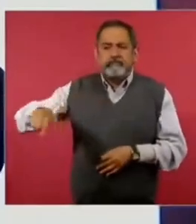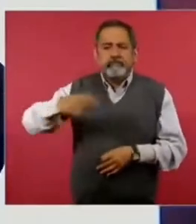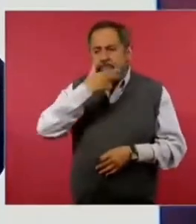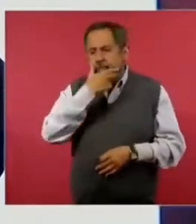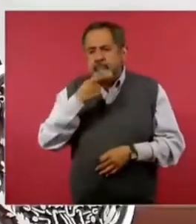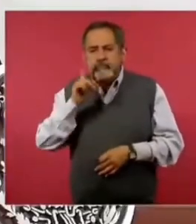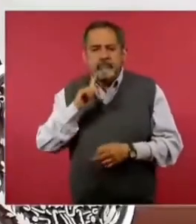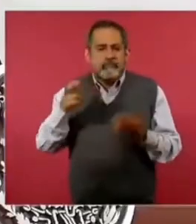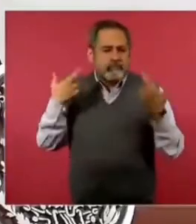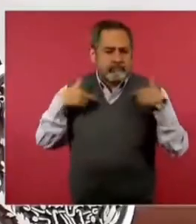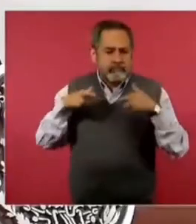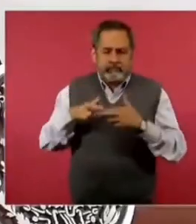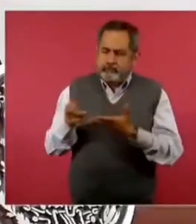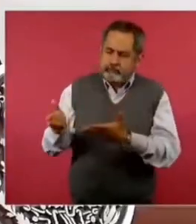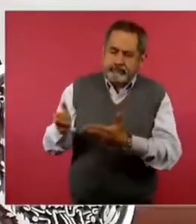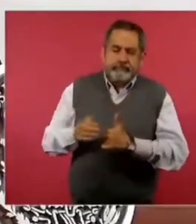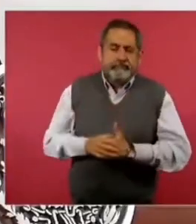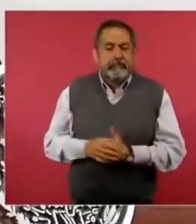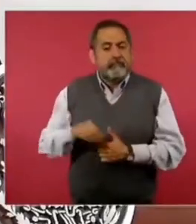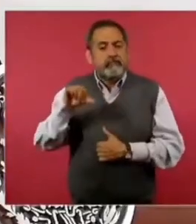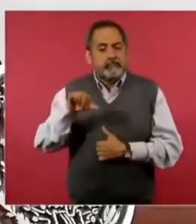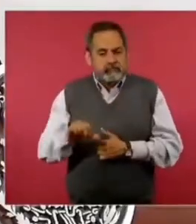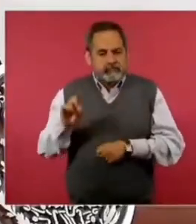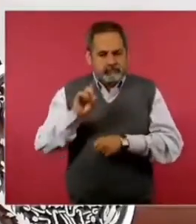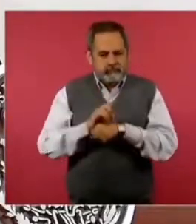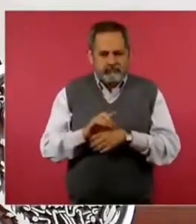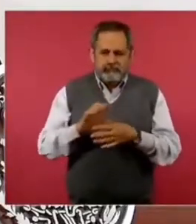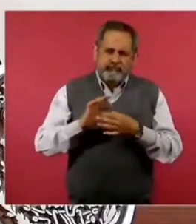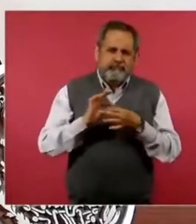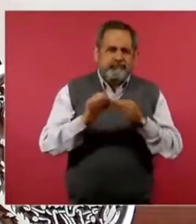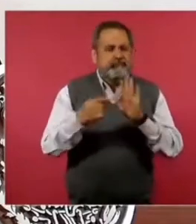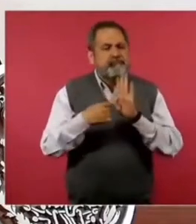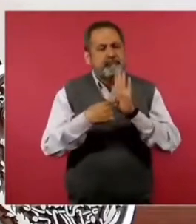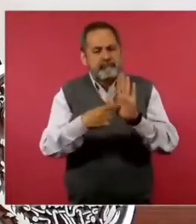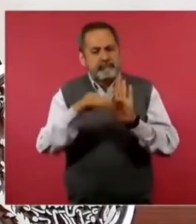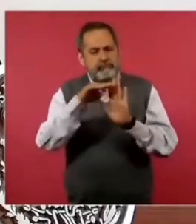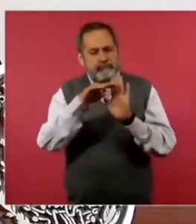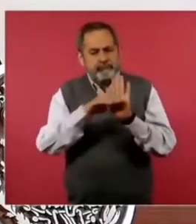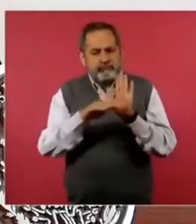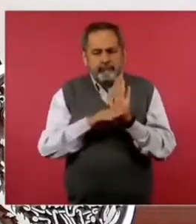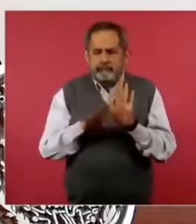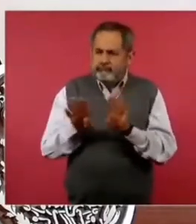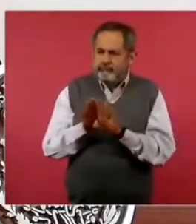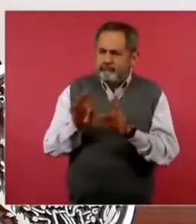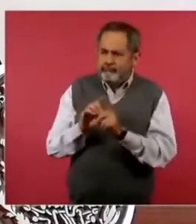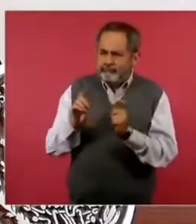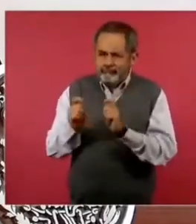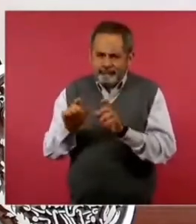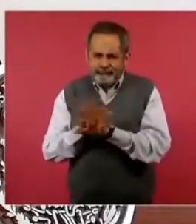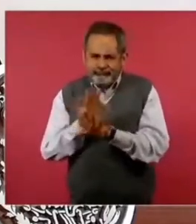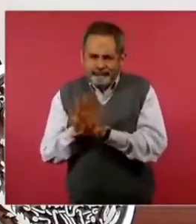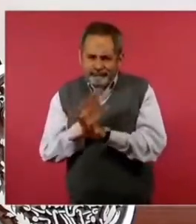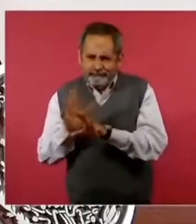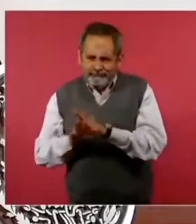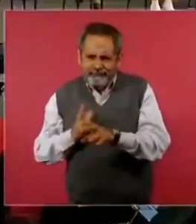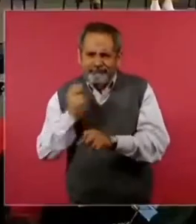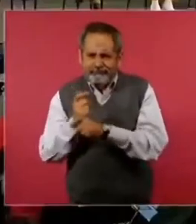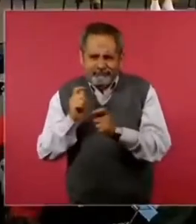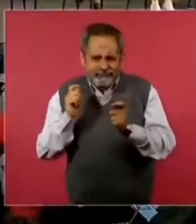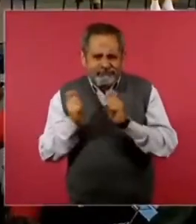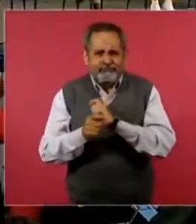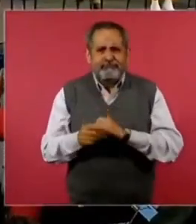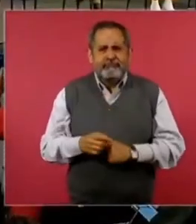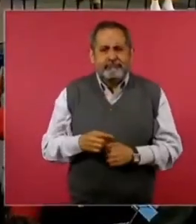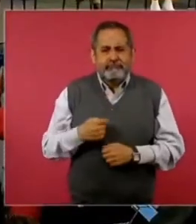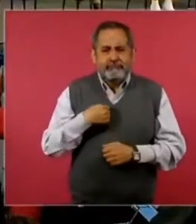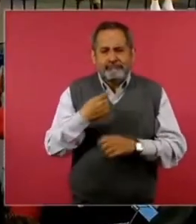El día de hoy comentaremos con ustedes algunos de los avances que tenemos en esta transformación. Quiero aquí mencionar que hay